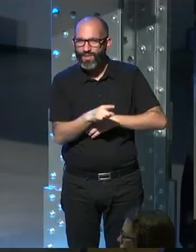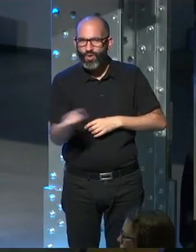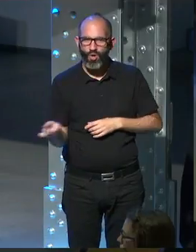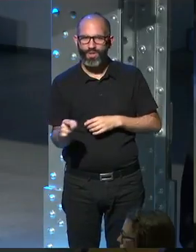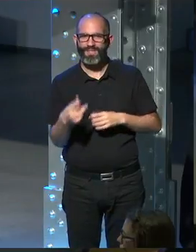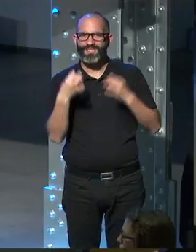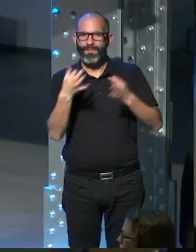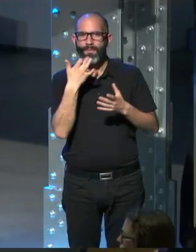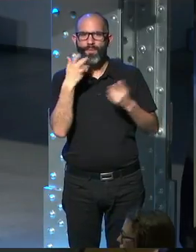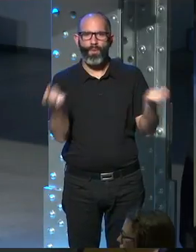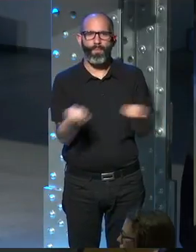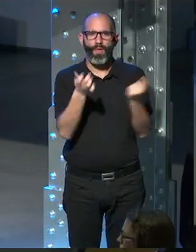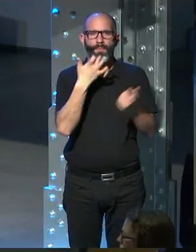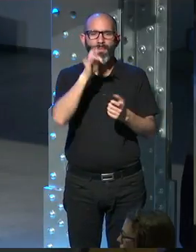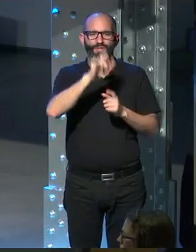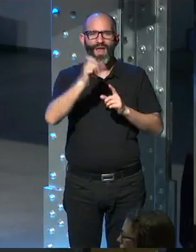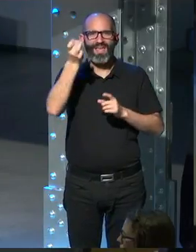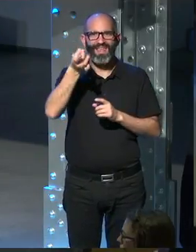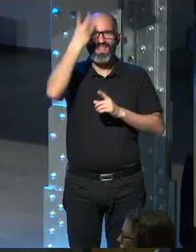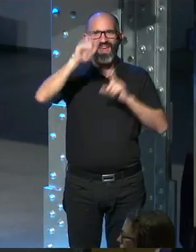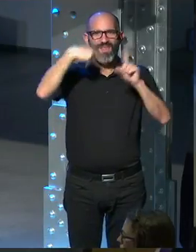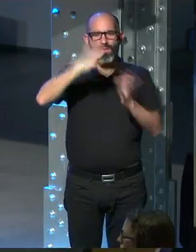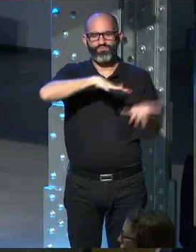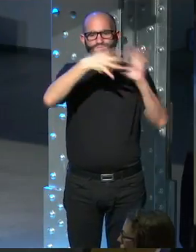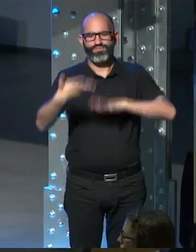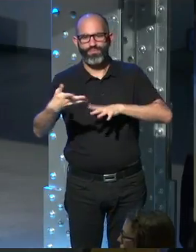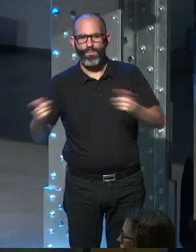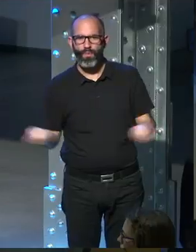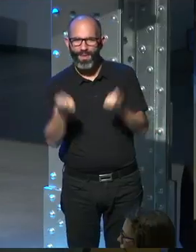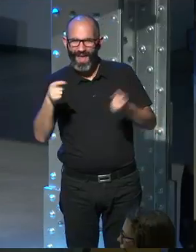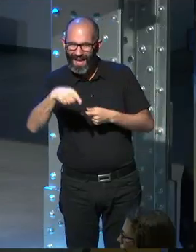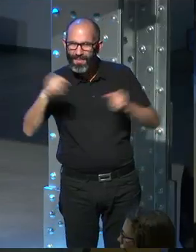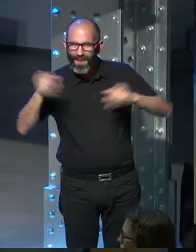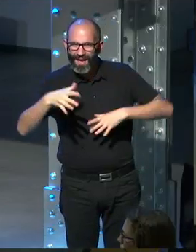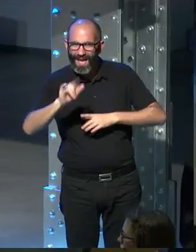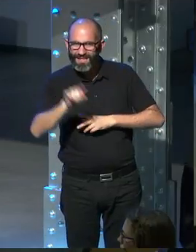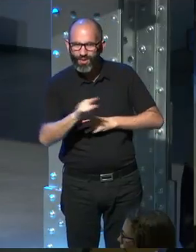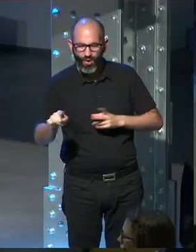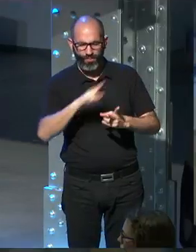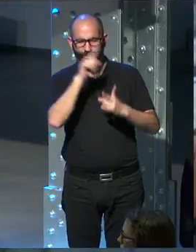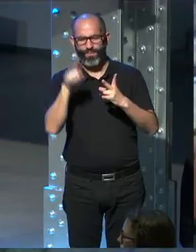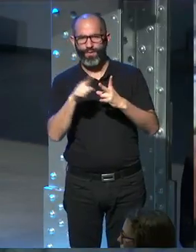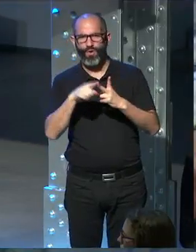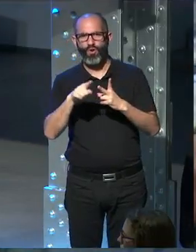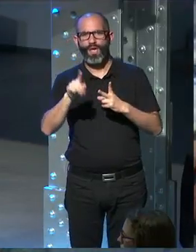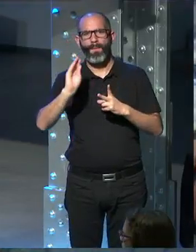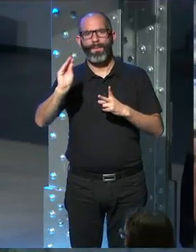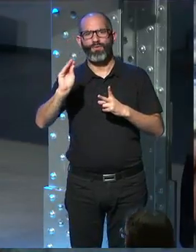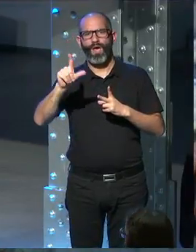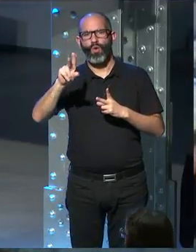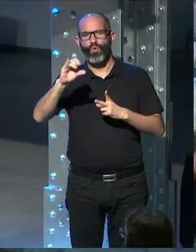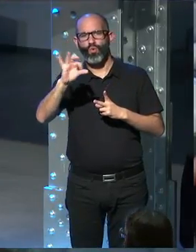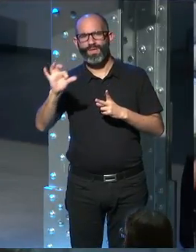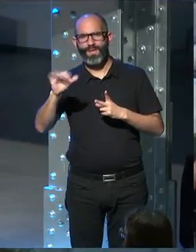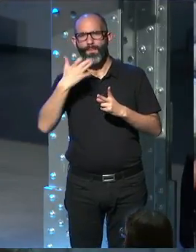que tiene una idea para luego plasmarla en la publicidad. Y luego la otra cuestión es para el señor Luis. El señor